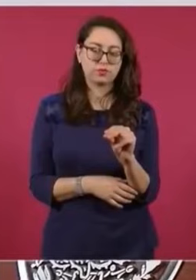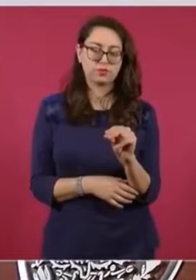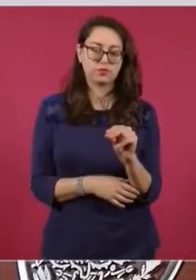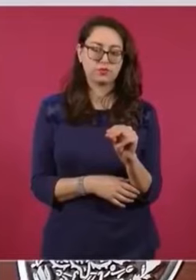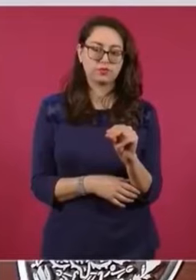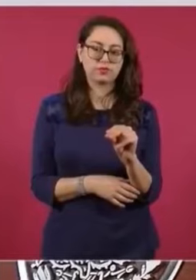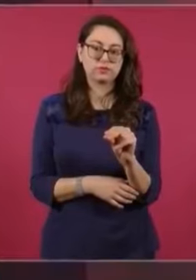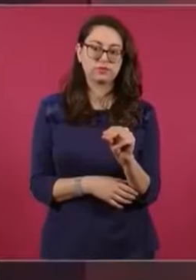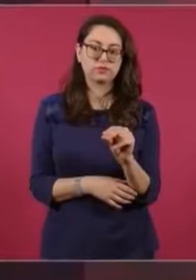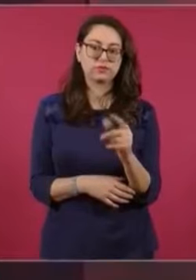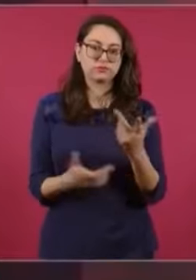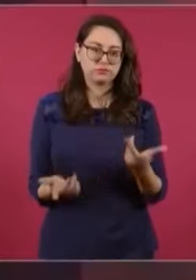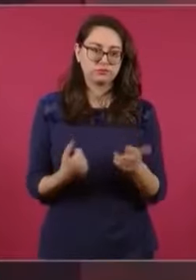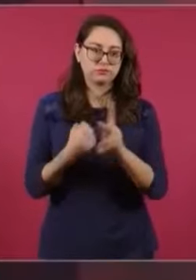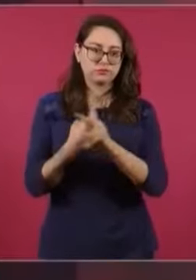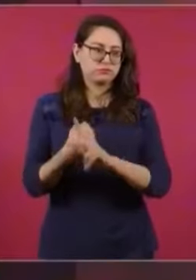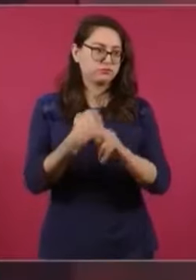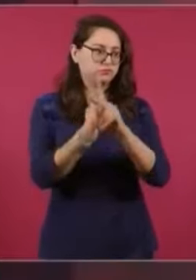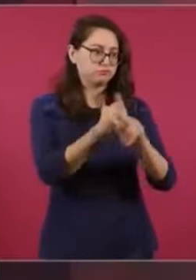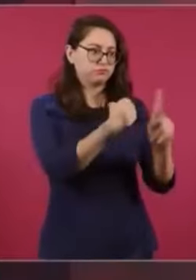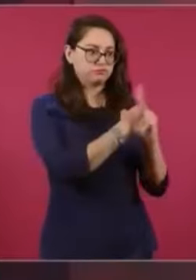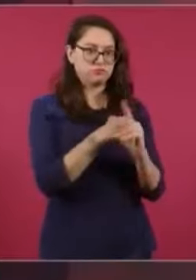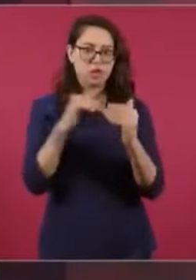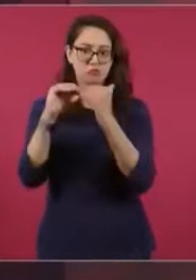la soberanía de los pueblos y de las naciones.